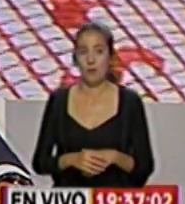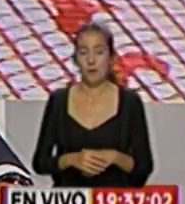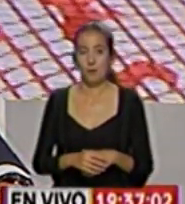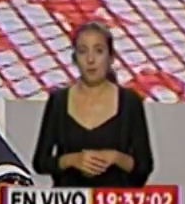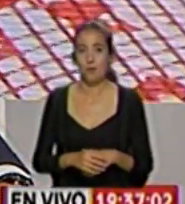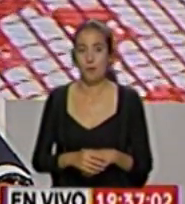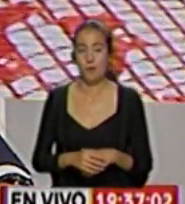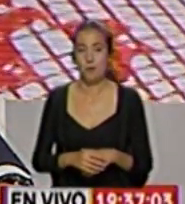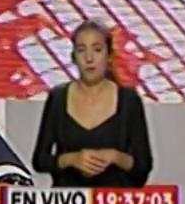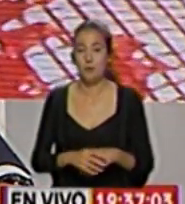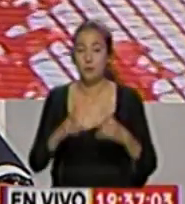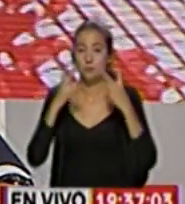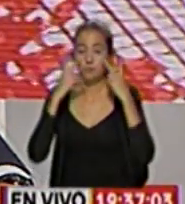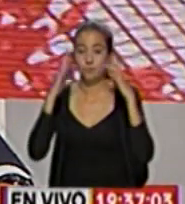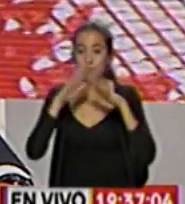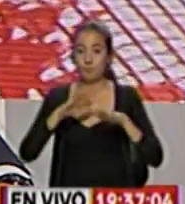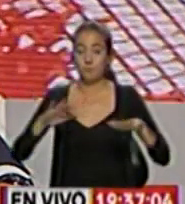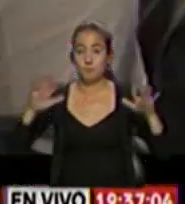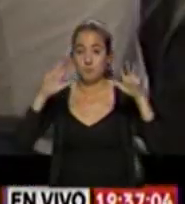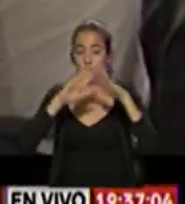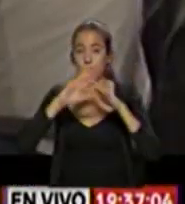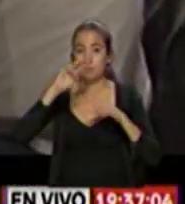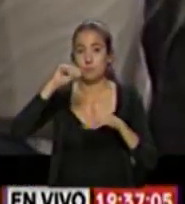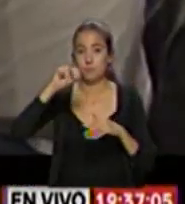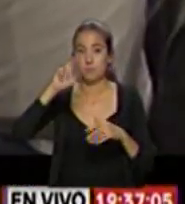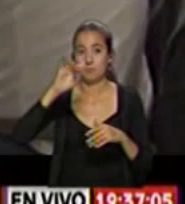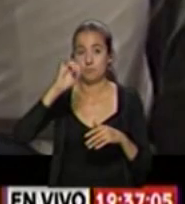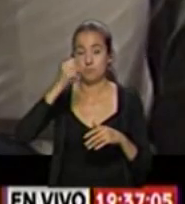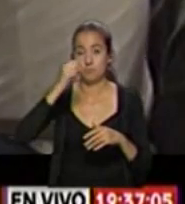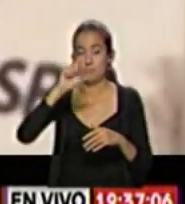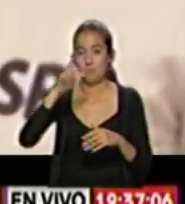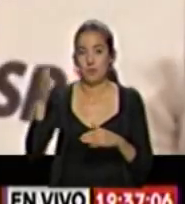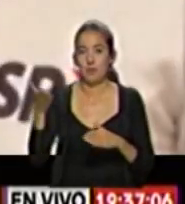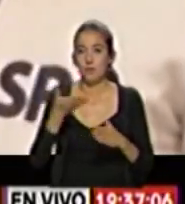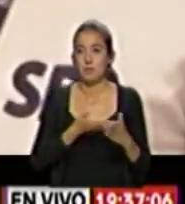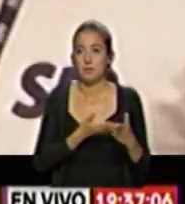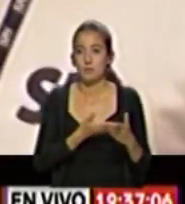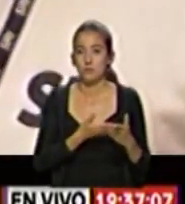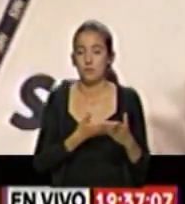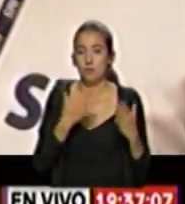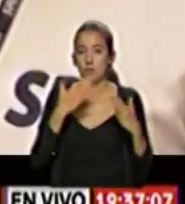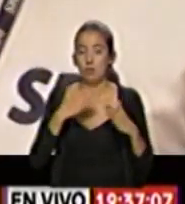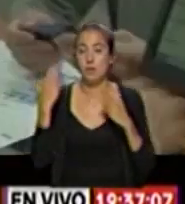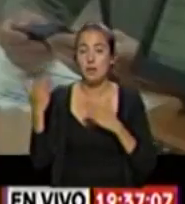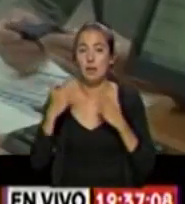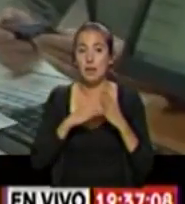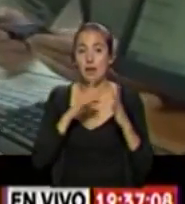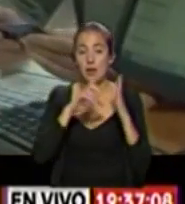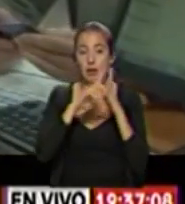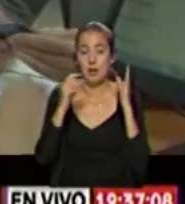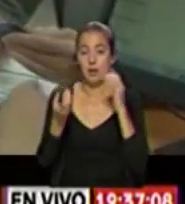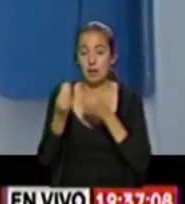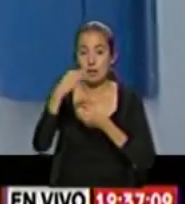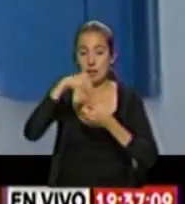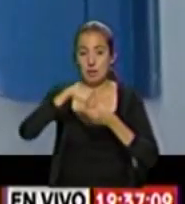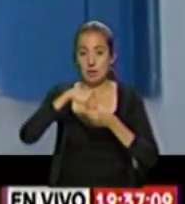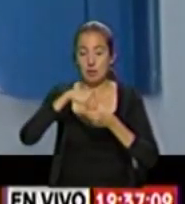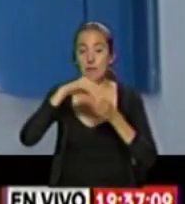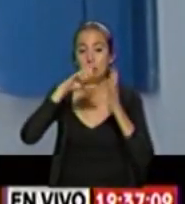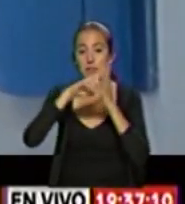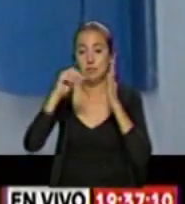Y la directora del Servicio de Rentas Internas, Marisol Andrade, informó que la remisión tributaria prevista en la Ley de Fomento